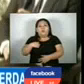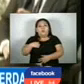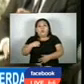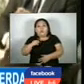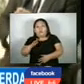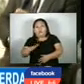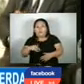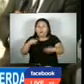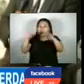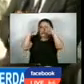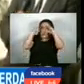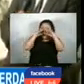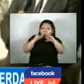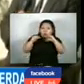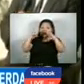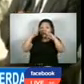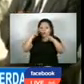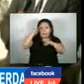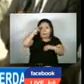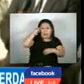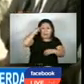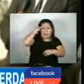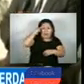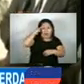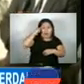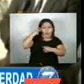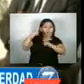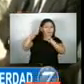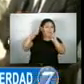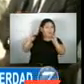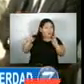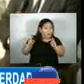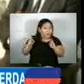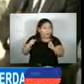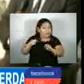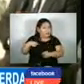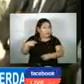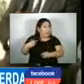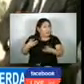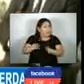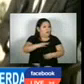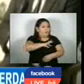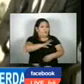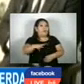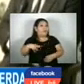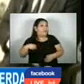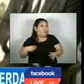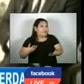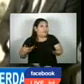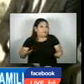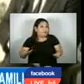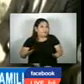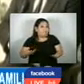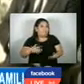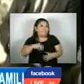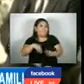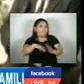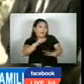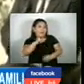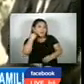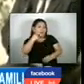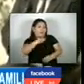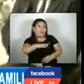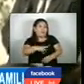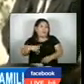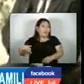hay noche que pase que desde que ellos empezaron con esta situación yo tema y seguiré temiendo por toda mi familia, por mi núcleo familiar principal y mi